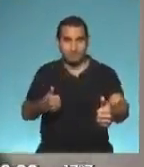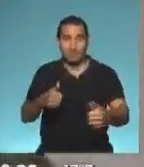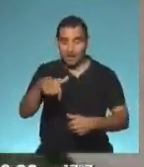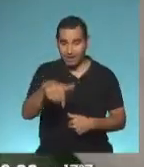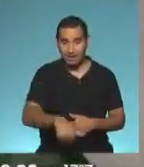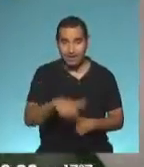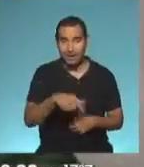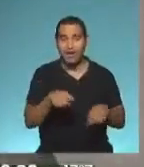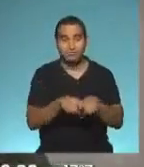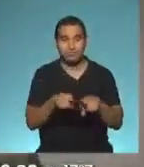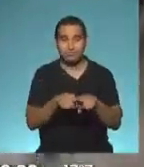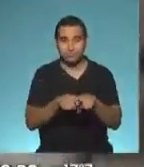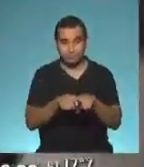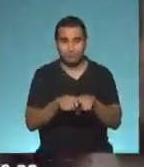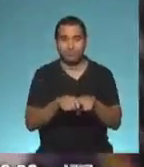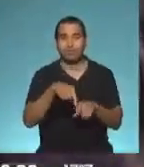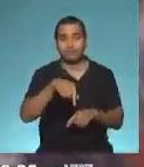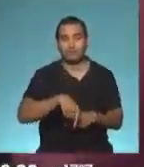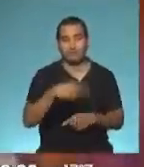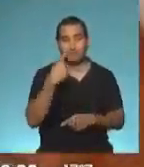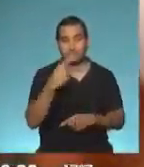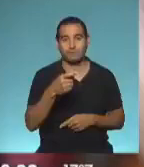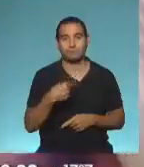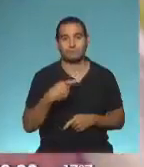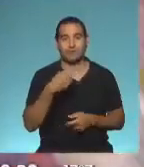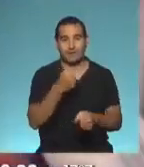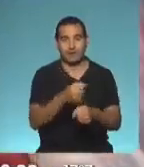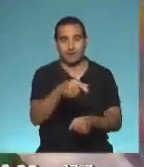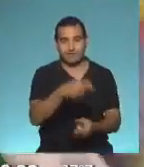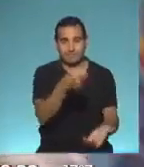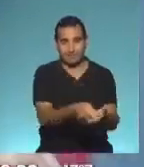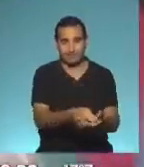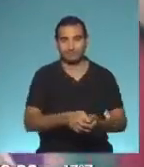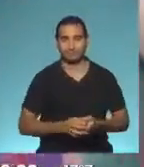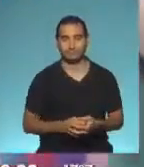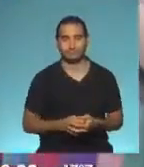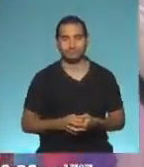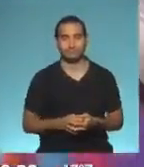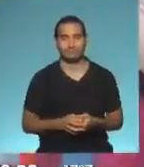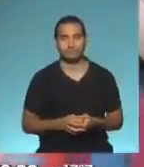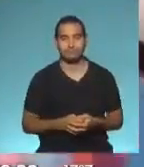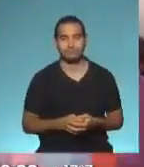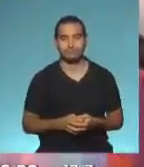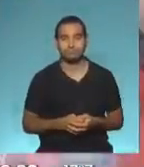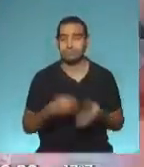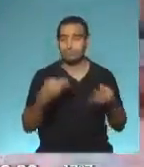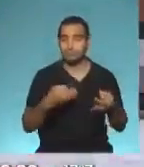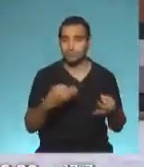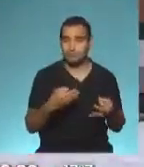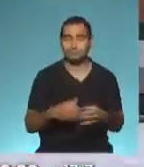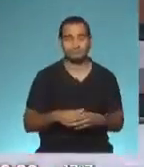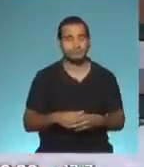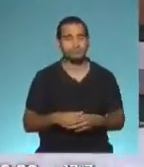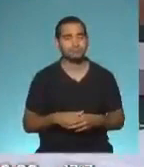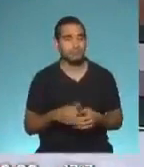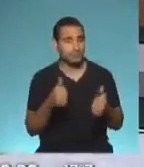persona también lo hacen para llegar hasta las cajas se llegan ustedes en estudios vienen julieta bien